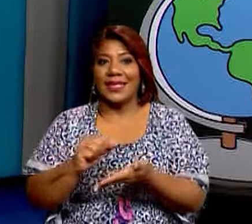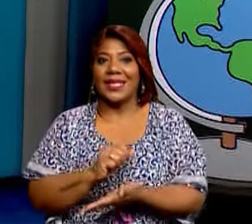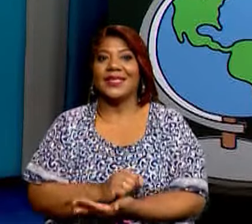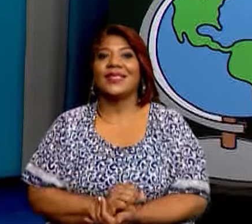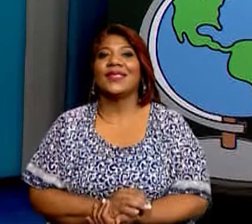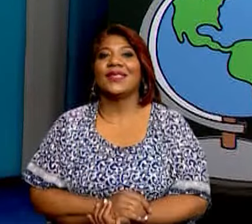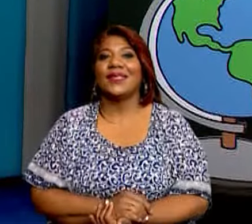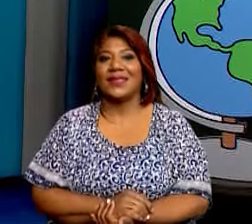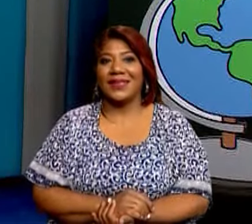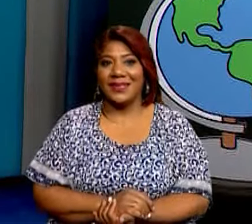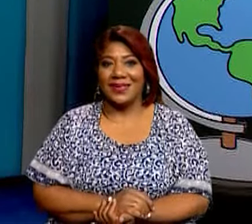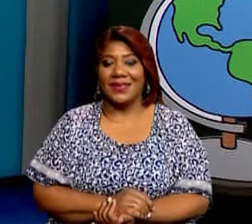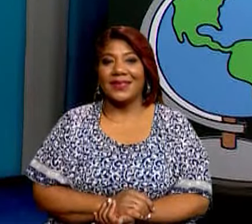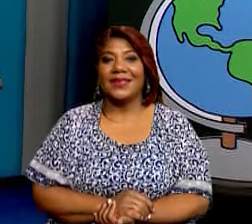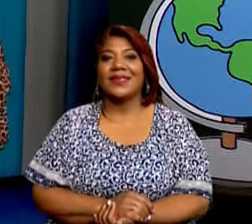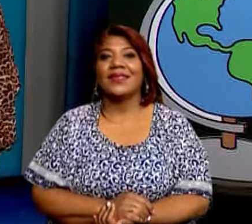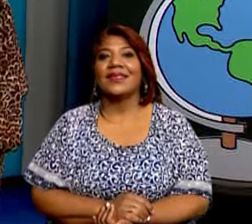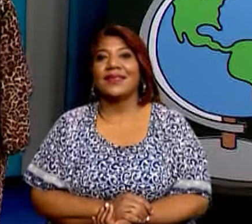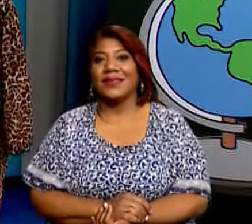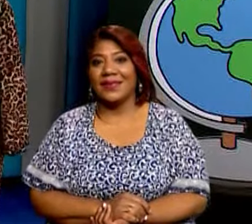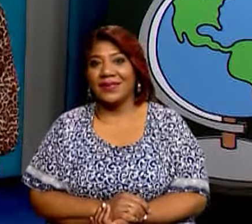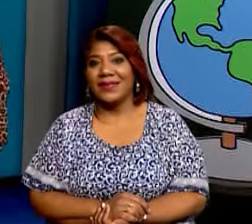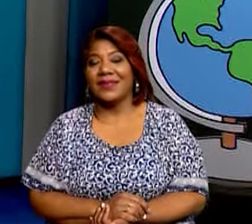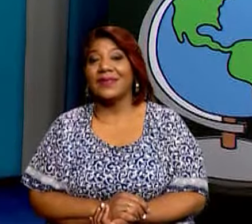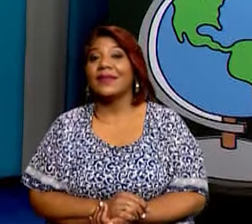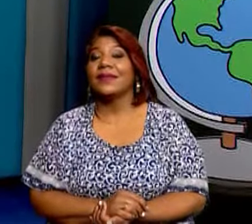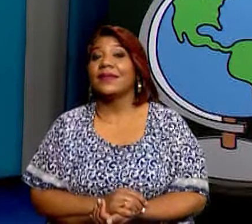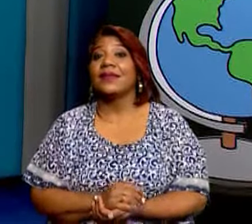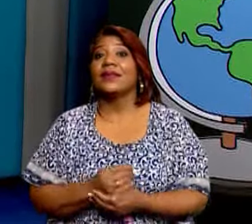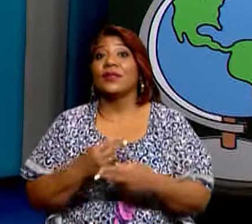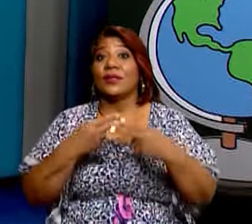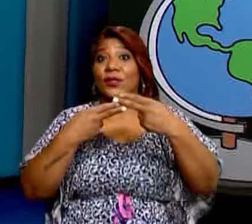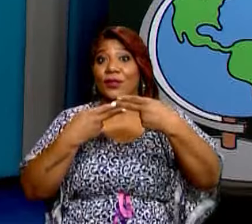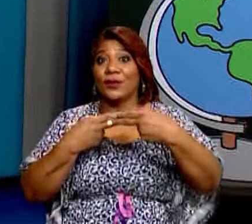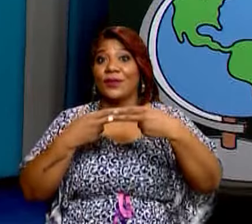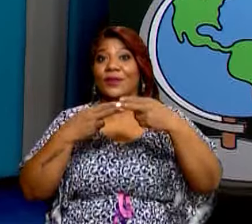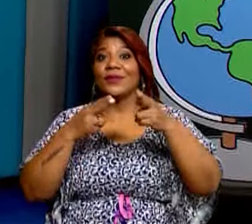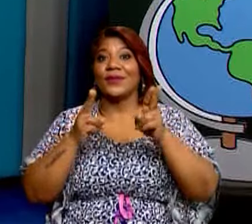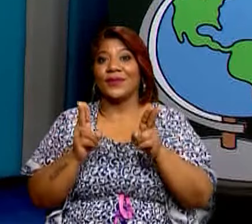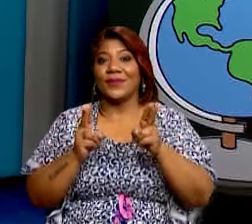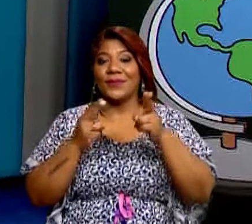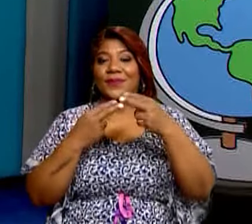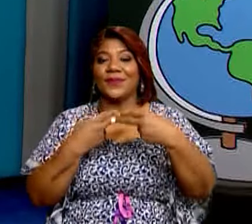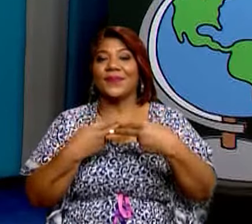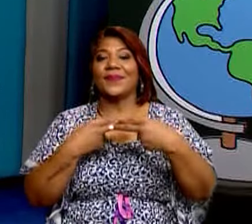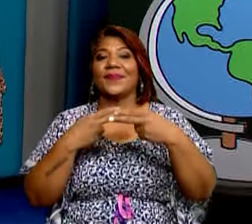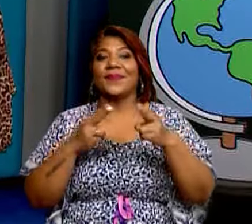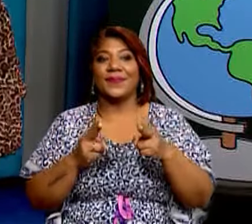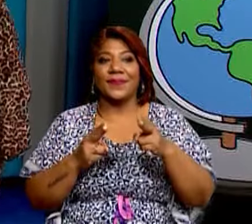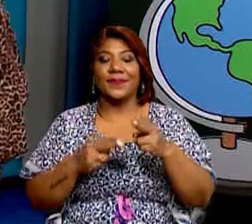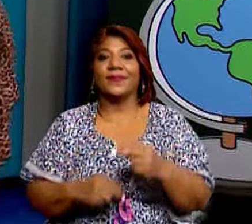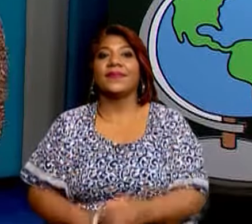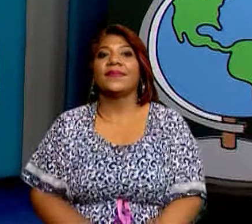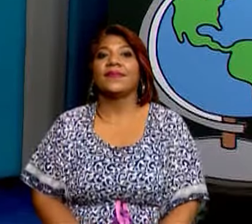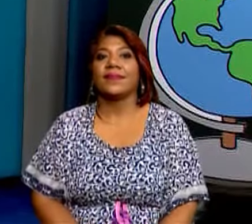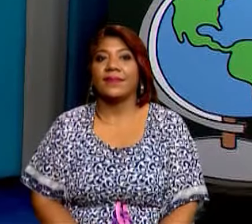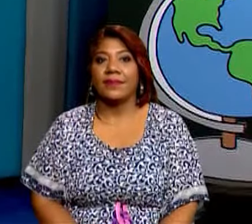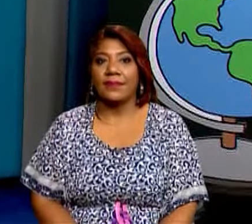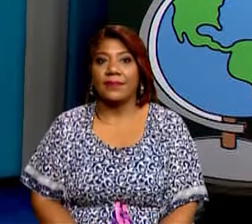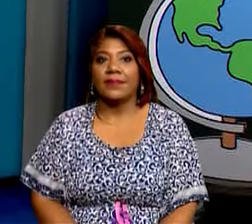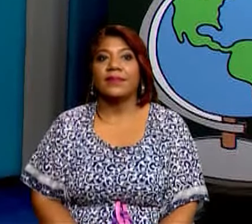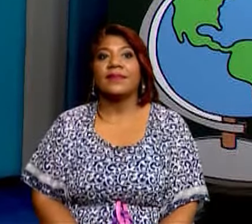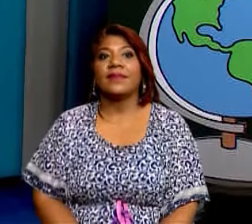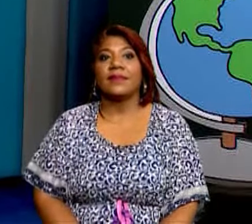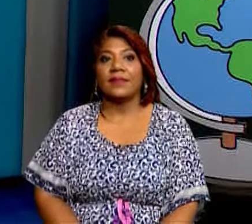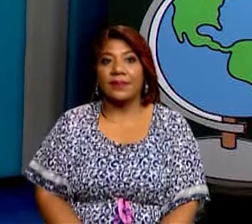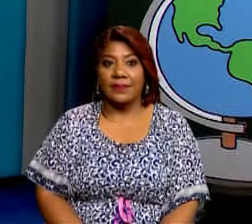la provincia de Los Santos y esta es la provincia de Herrera. Aquí la tenemos. Y así puedes